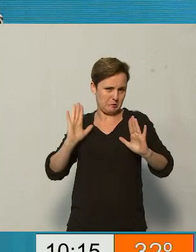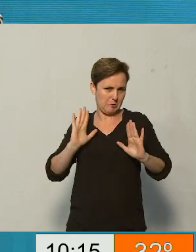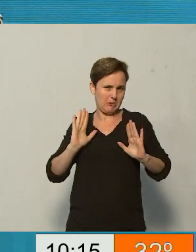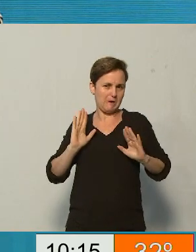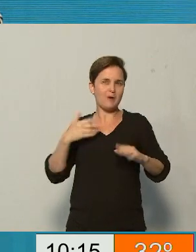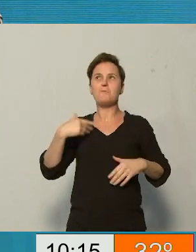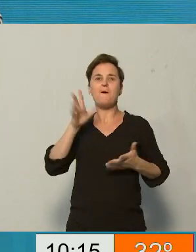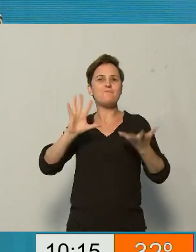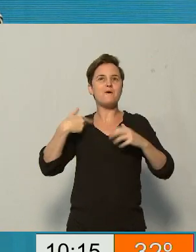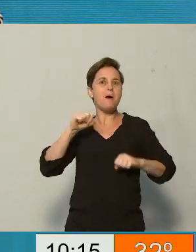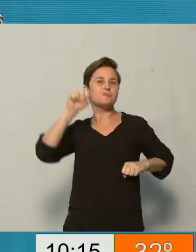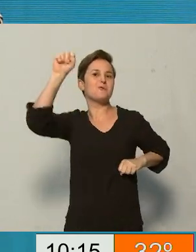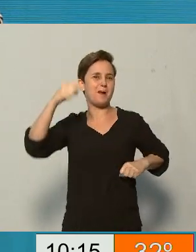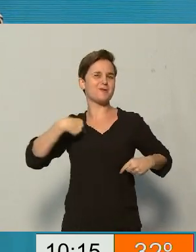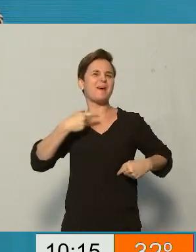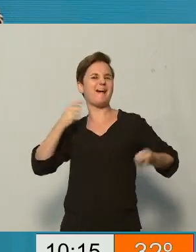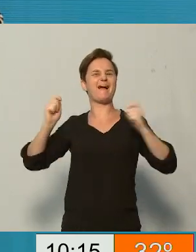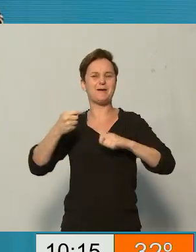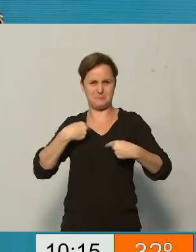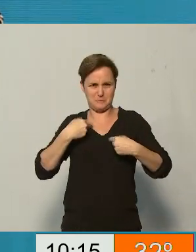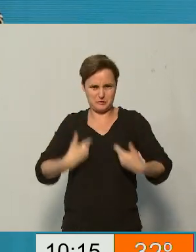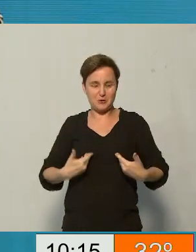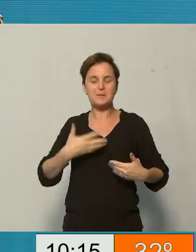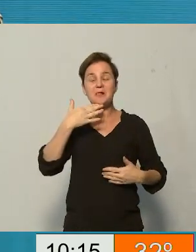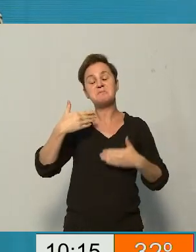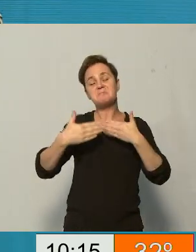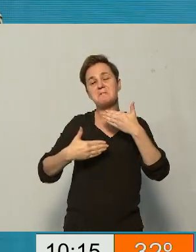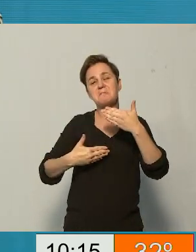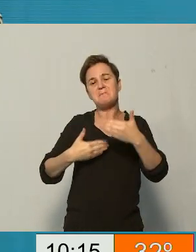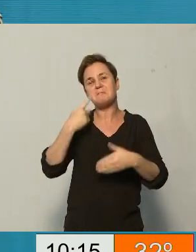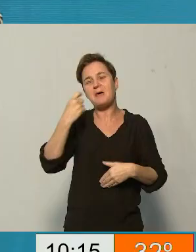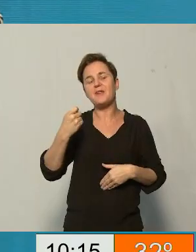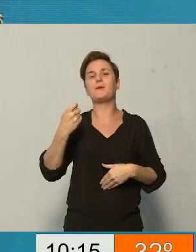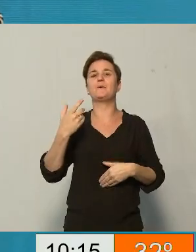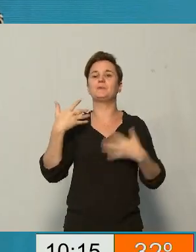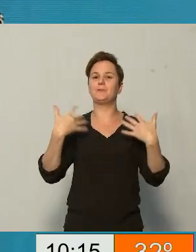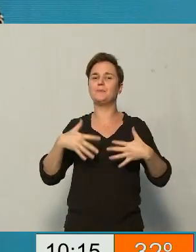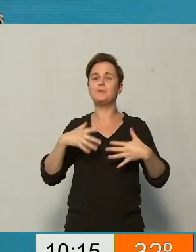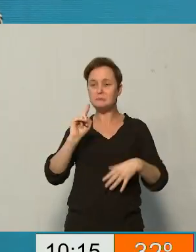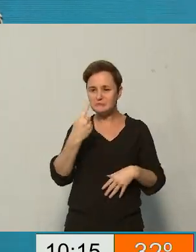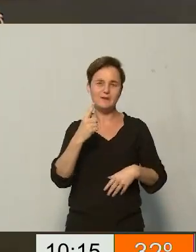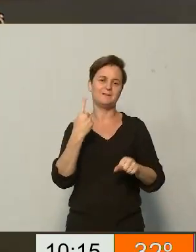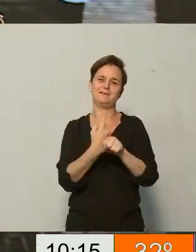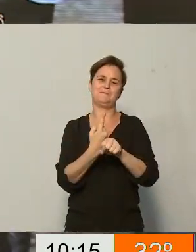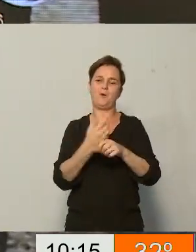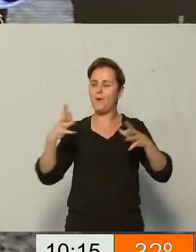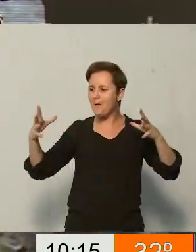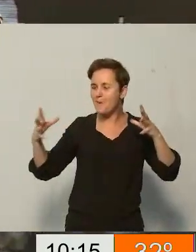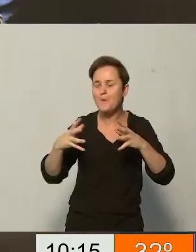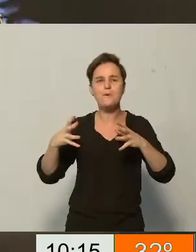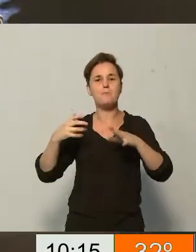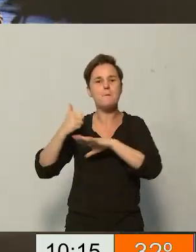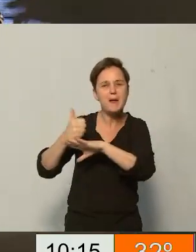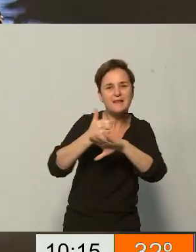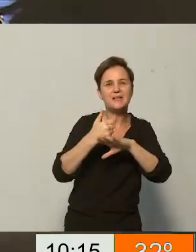un superhéroe, ¿no? Y claramente uno fue viendo que la construcción es colectiva, que tiene que ser participativa,